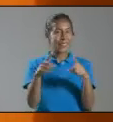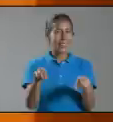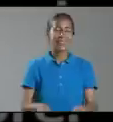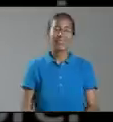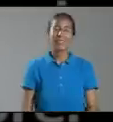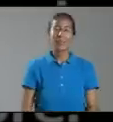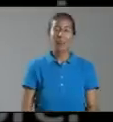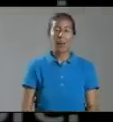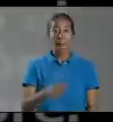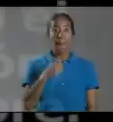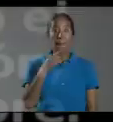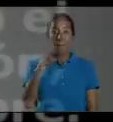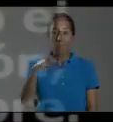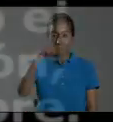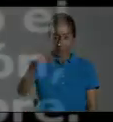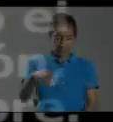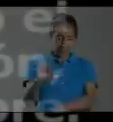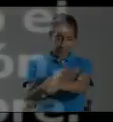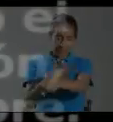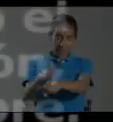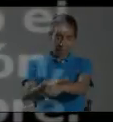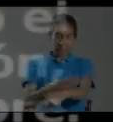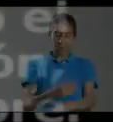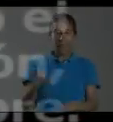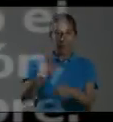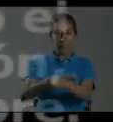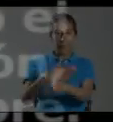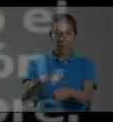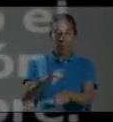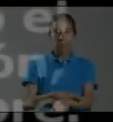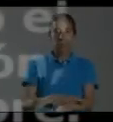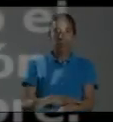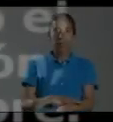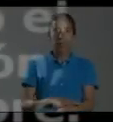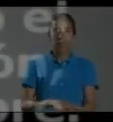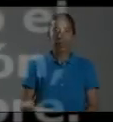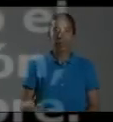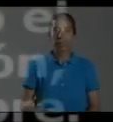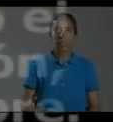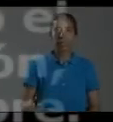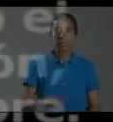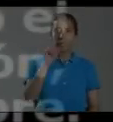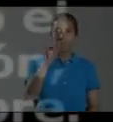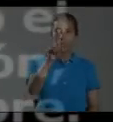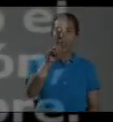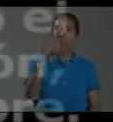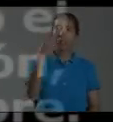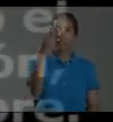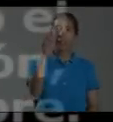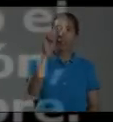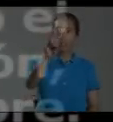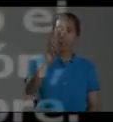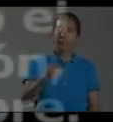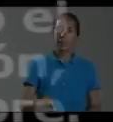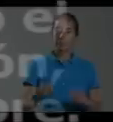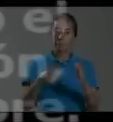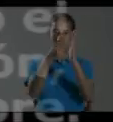Mire este salmo, Salmo 133:3. Es como el rocío de Hermón